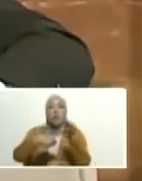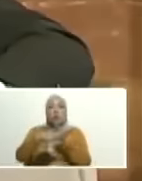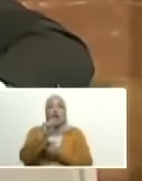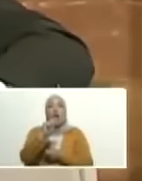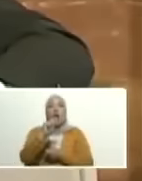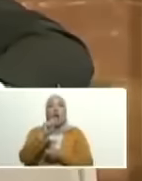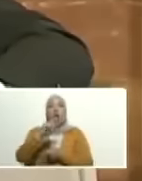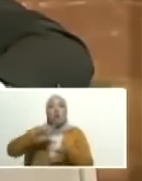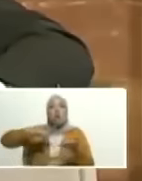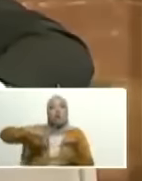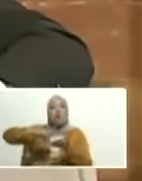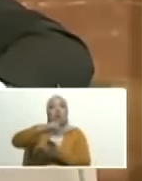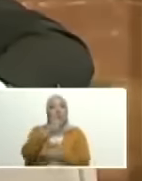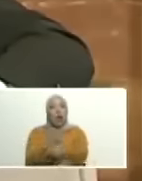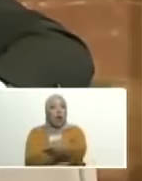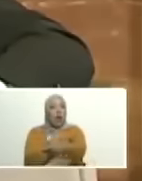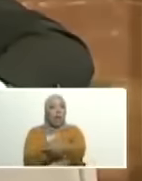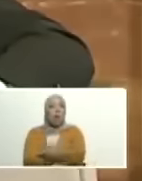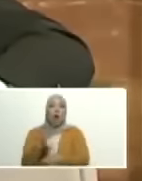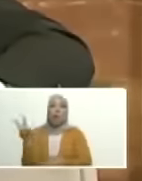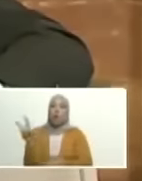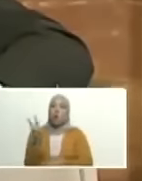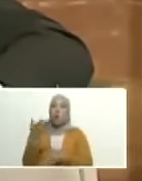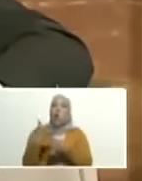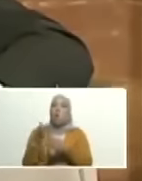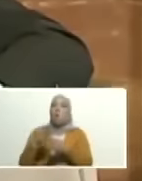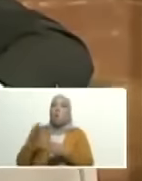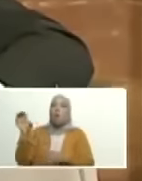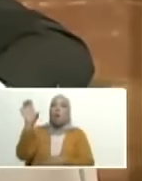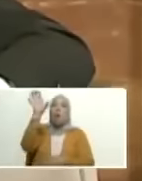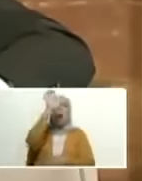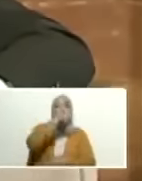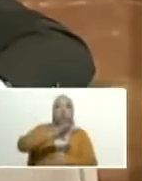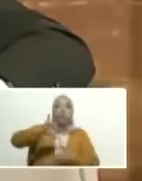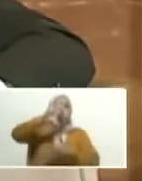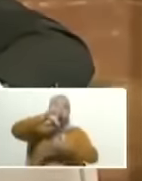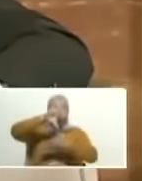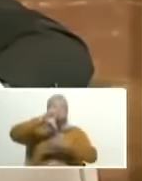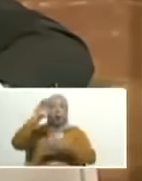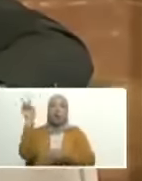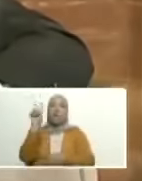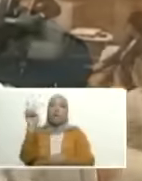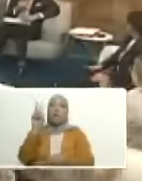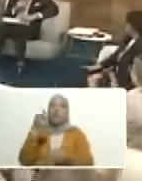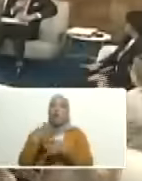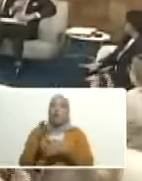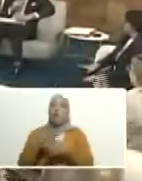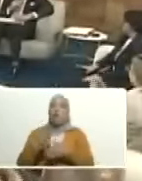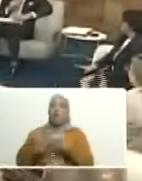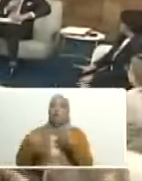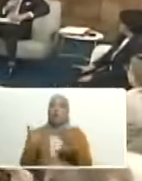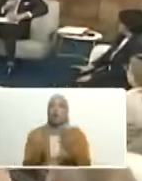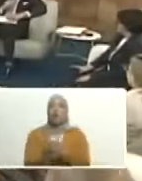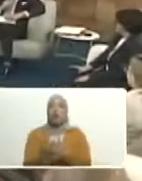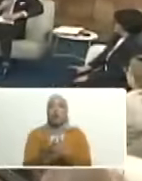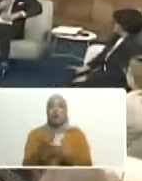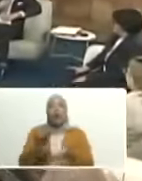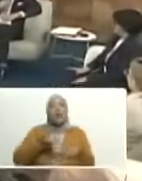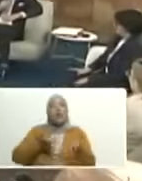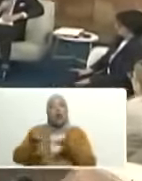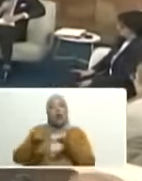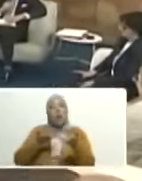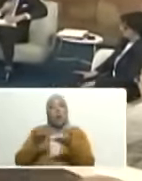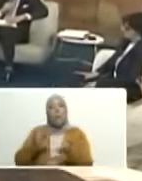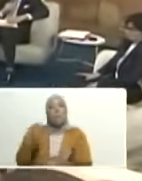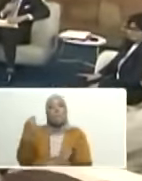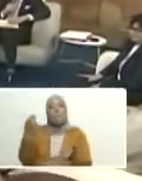de hermanas o hermanos venezolanos de cualquier parte de América hacia Venezuela. Todo lo que tenga que ver con servicios, con pago